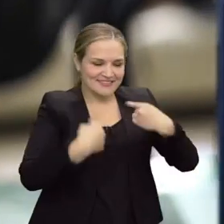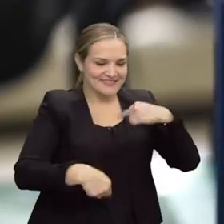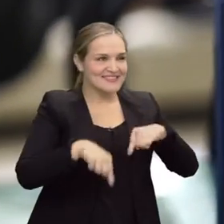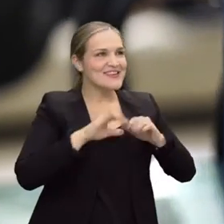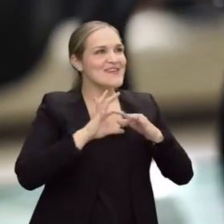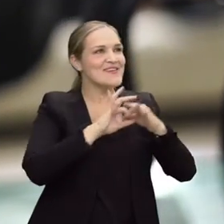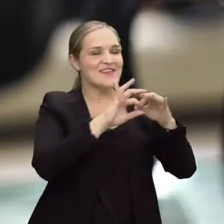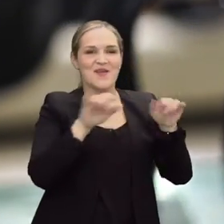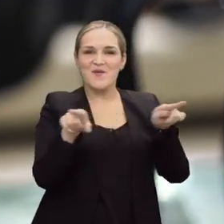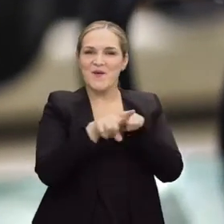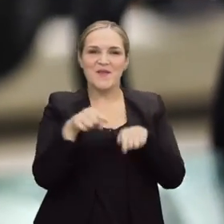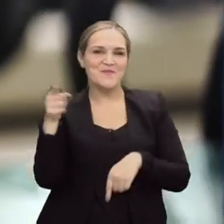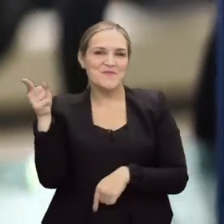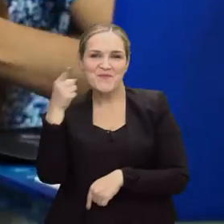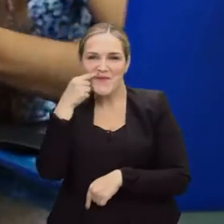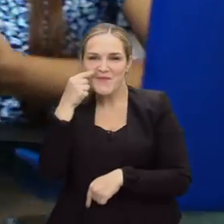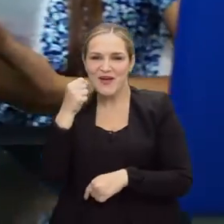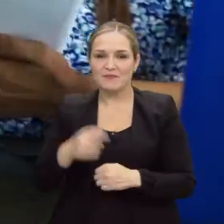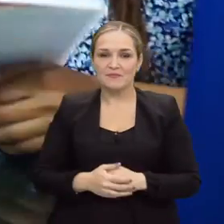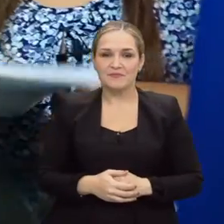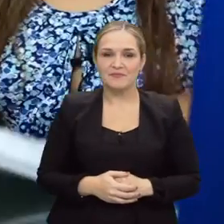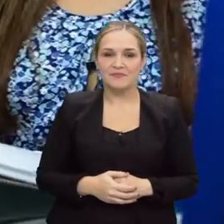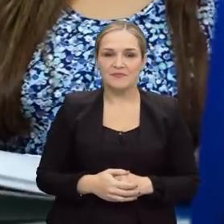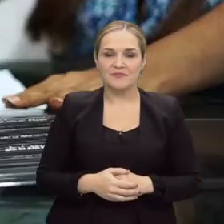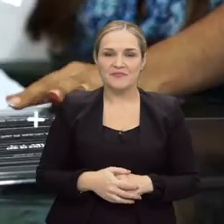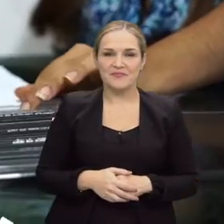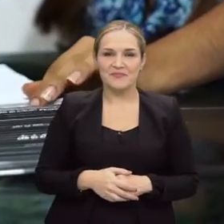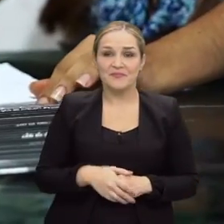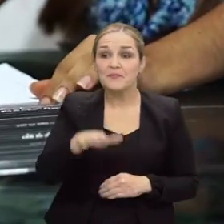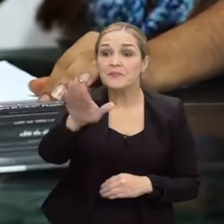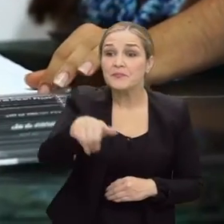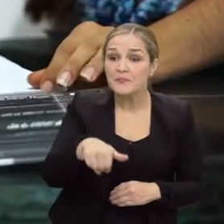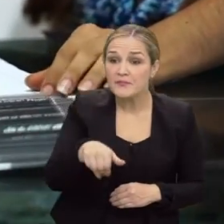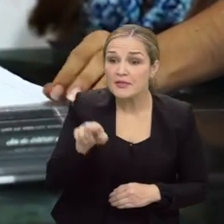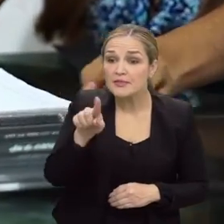las venas ese talento que la adquirió. ¡Samuel!